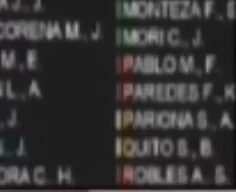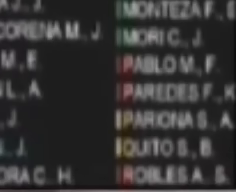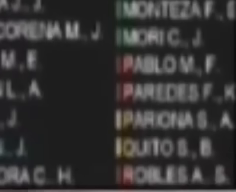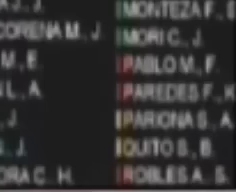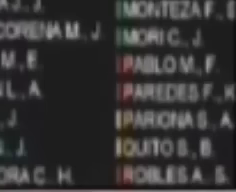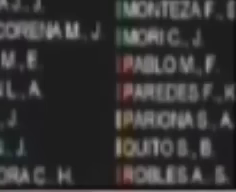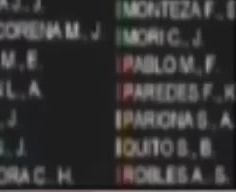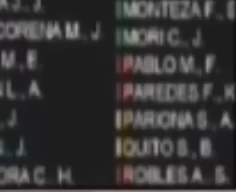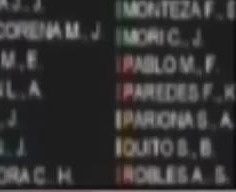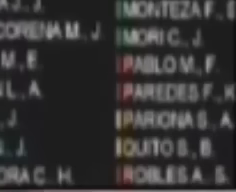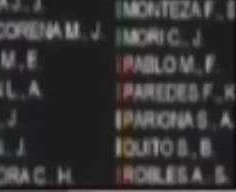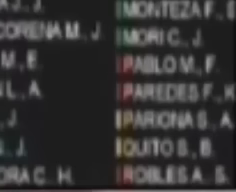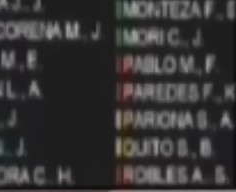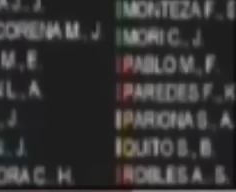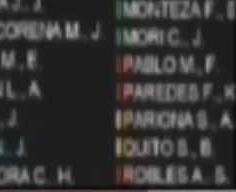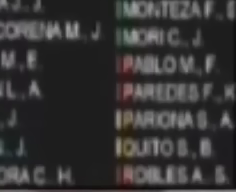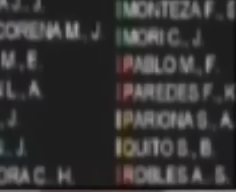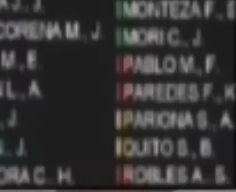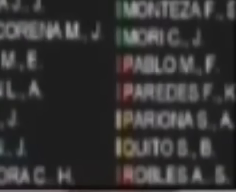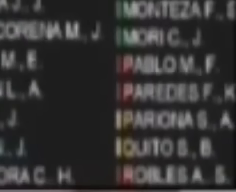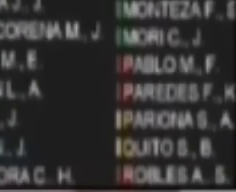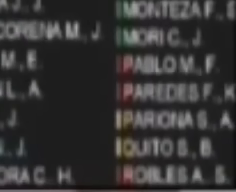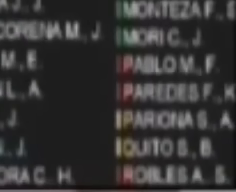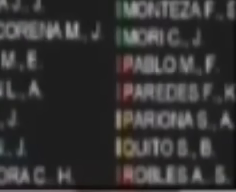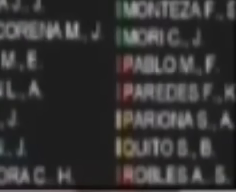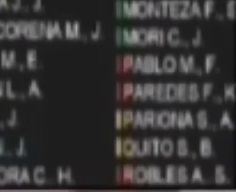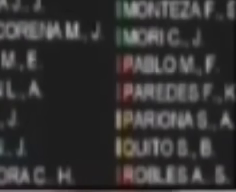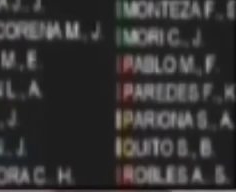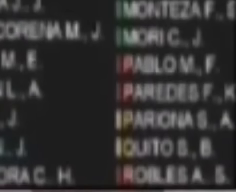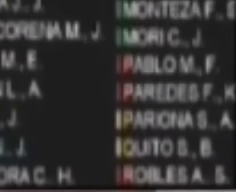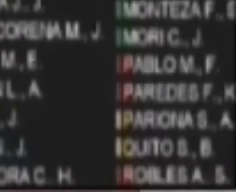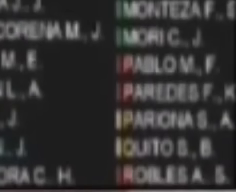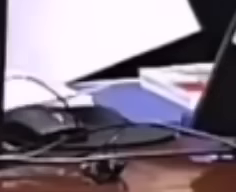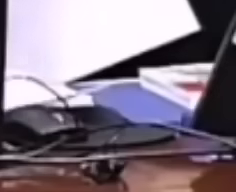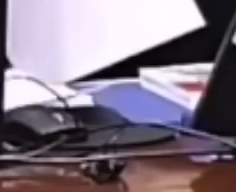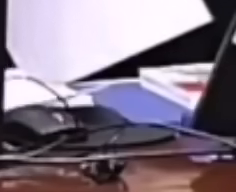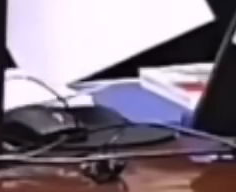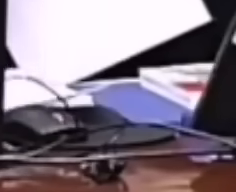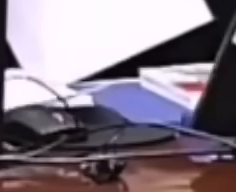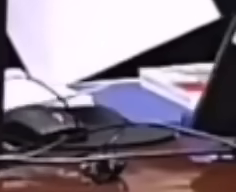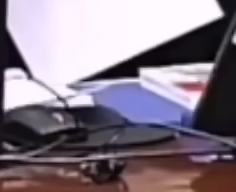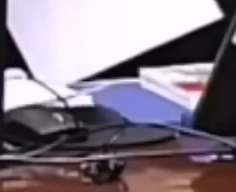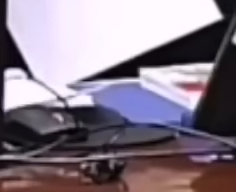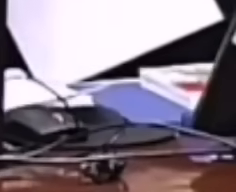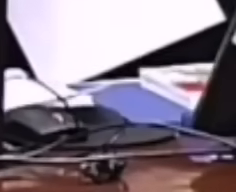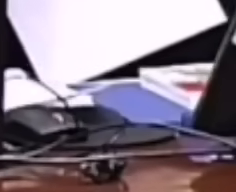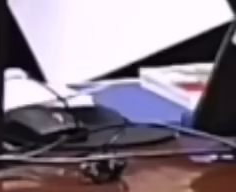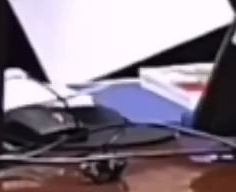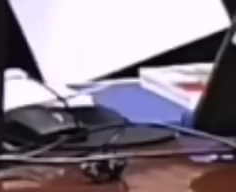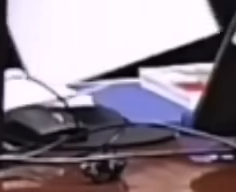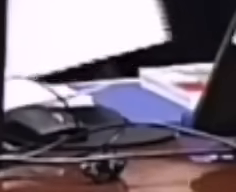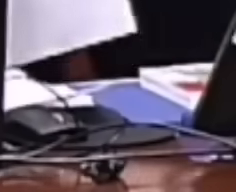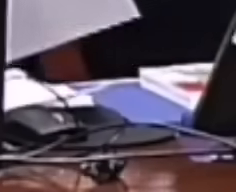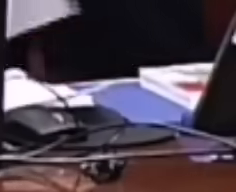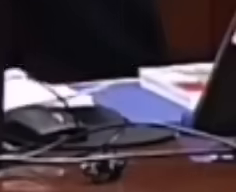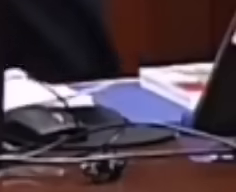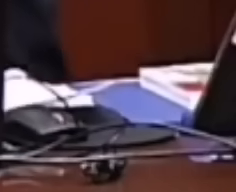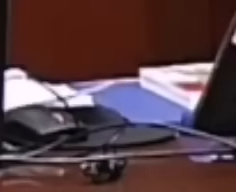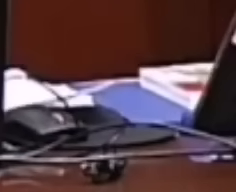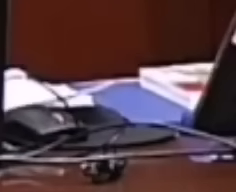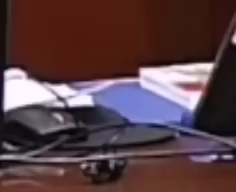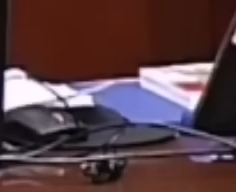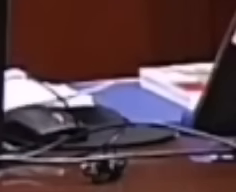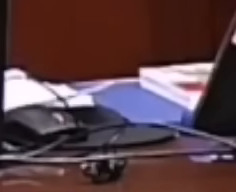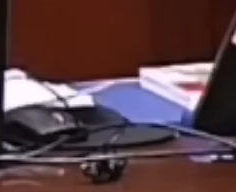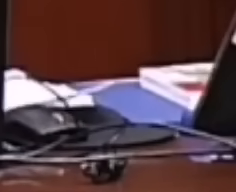Ha sido aprobado en primera votación. Salguana a favor. Ha sido aprobado en primera votación el texto sustitutorio de la Comisión de